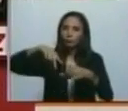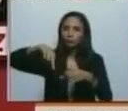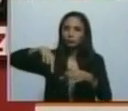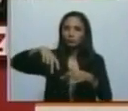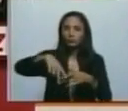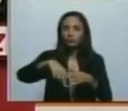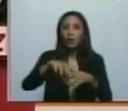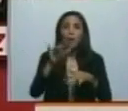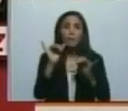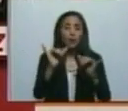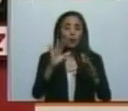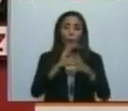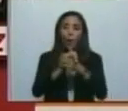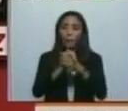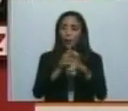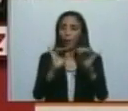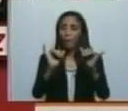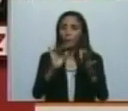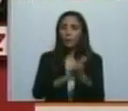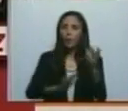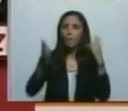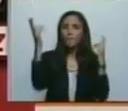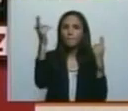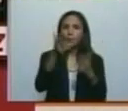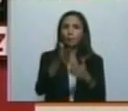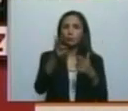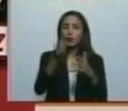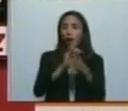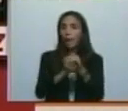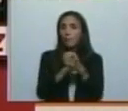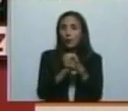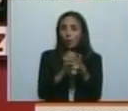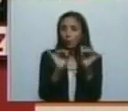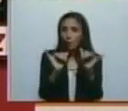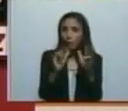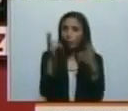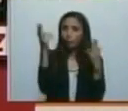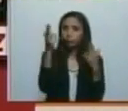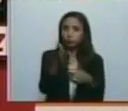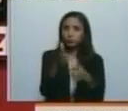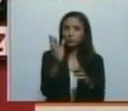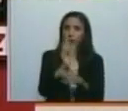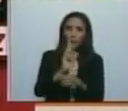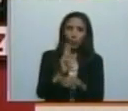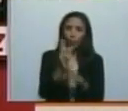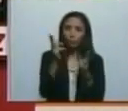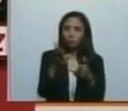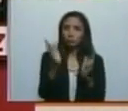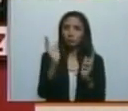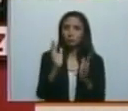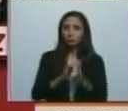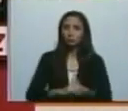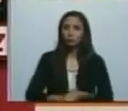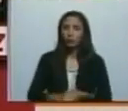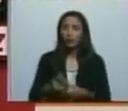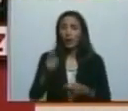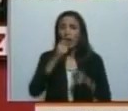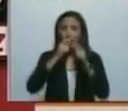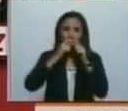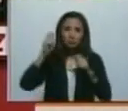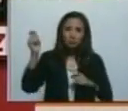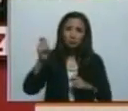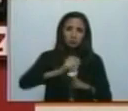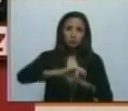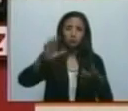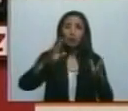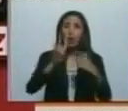Díaz Pimentel lo asesinó apenas se bajó del carro. Tiró en el pecho. Y le lanzaron granadas a los